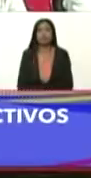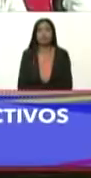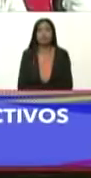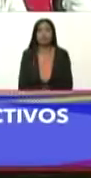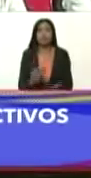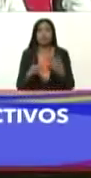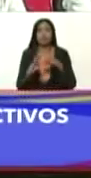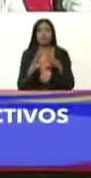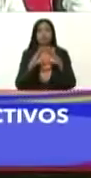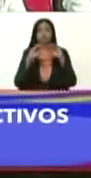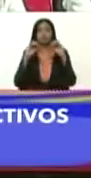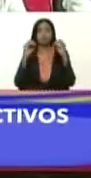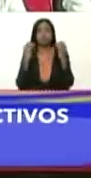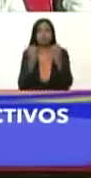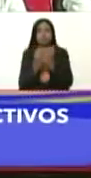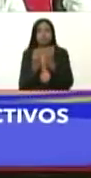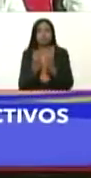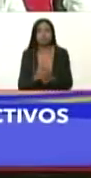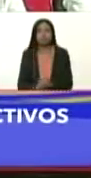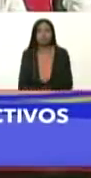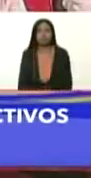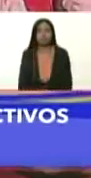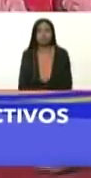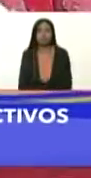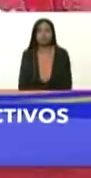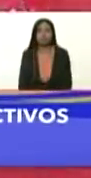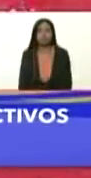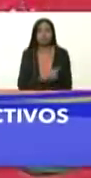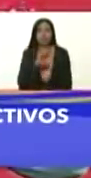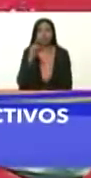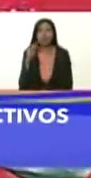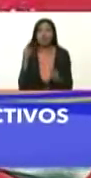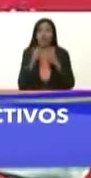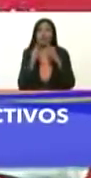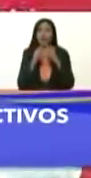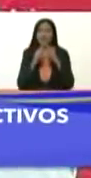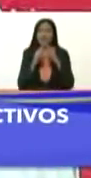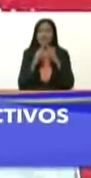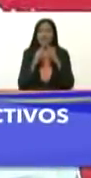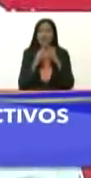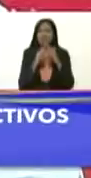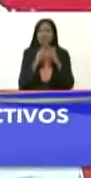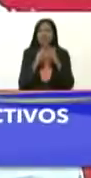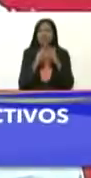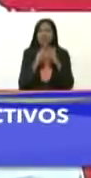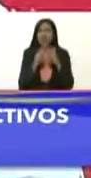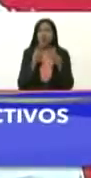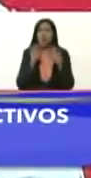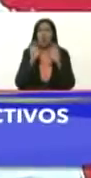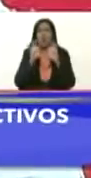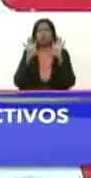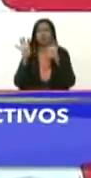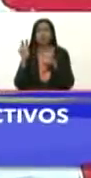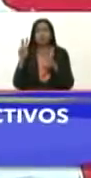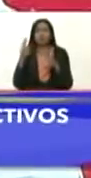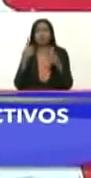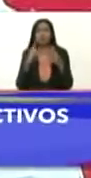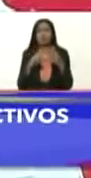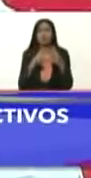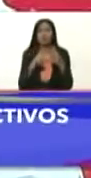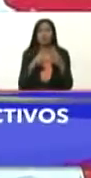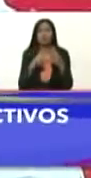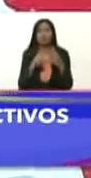vamos a organizarnos. Te conoces ese chiste, ¿verdad? Vamos a organizarnos. Segundo nivel del